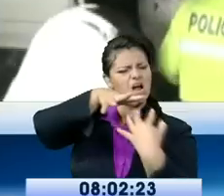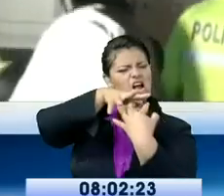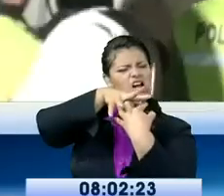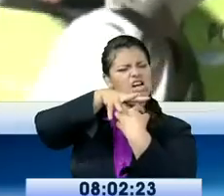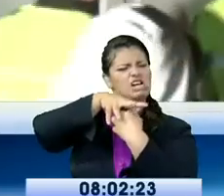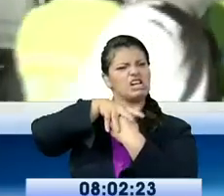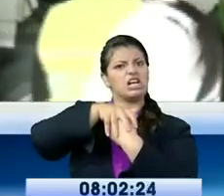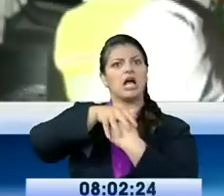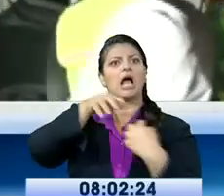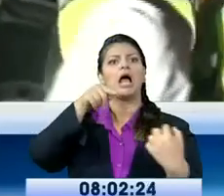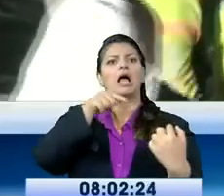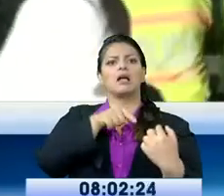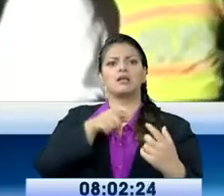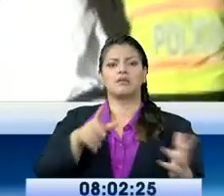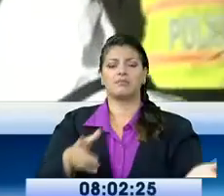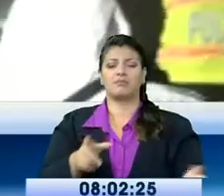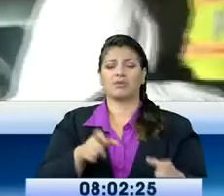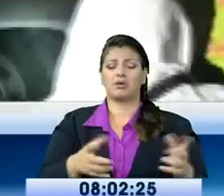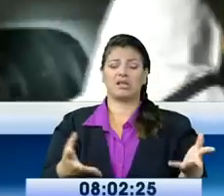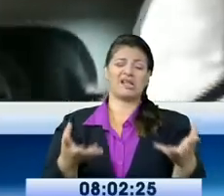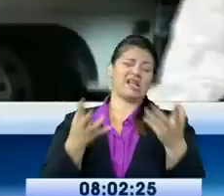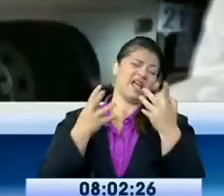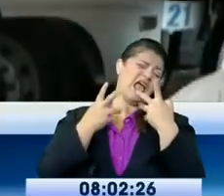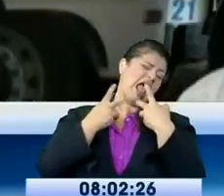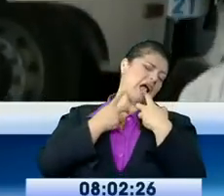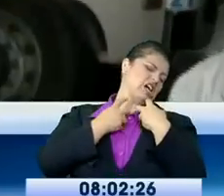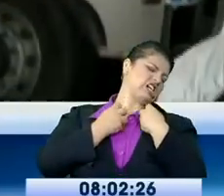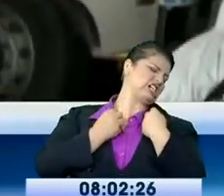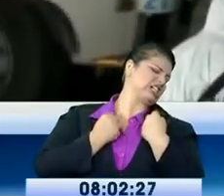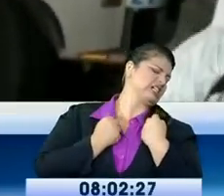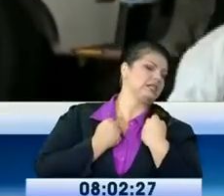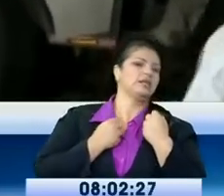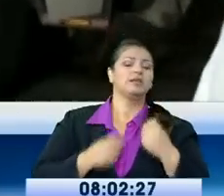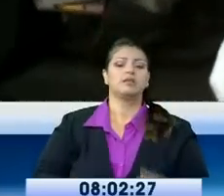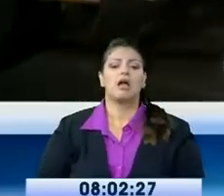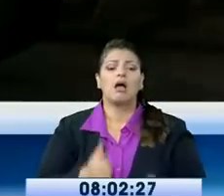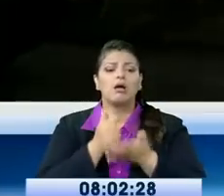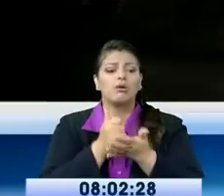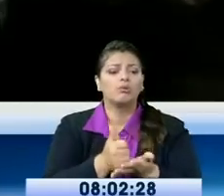los vehículos fueron separados para rescatar las últimas víctimas.